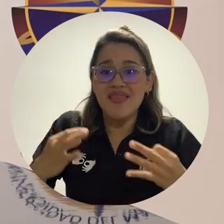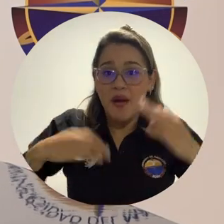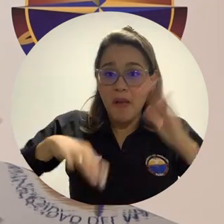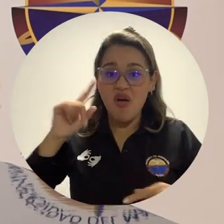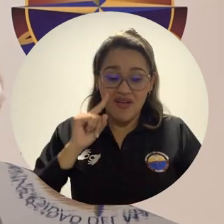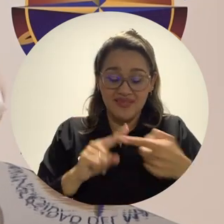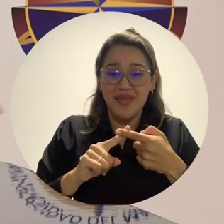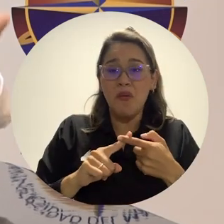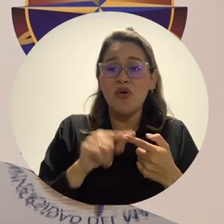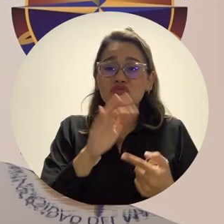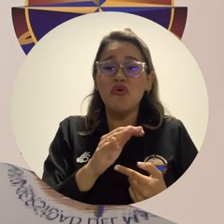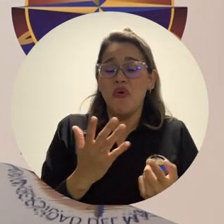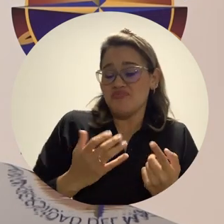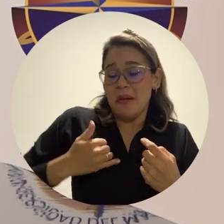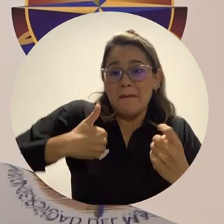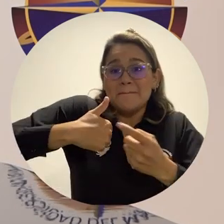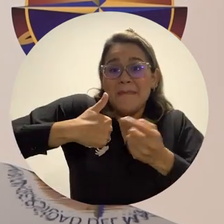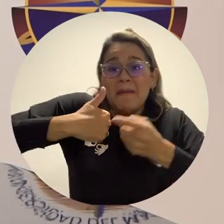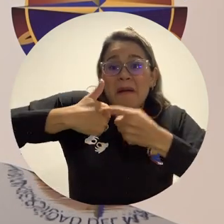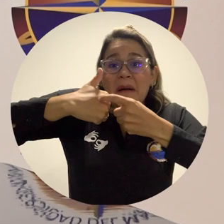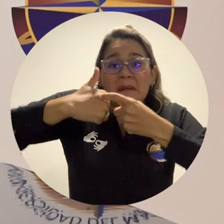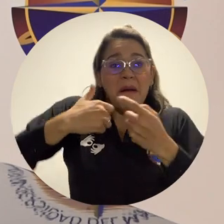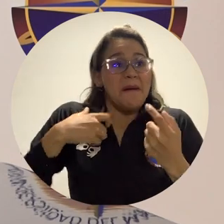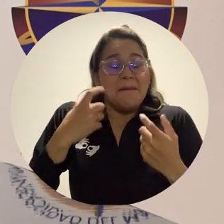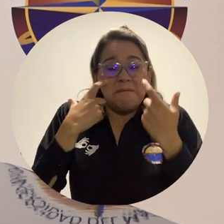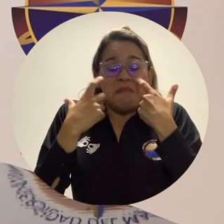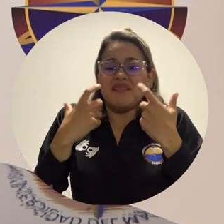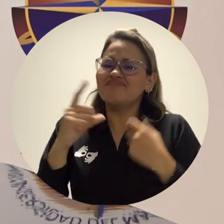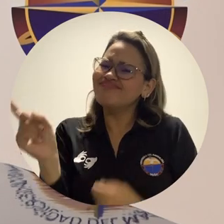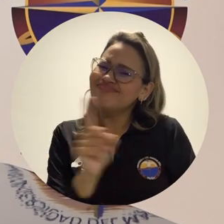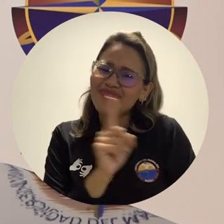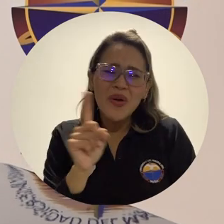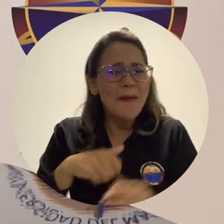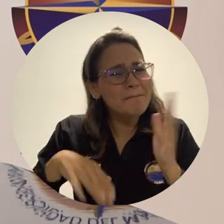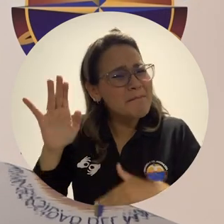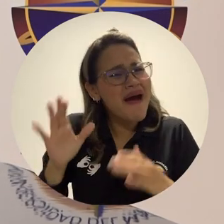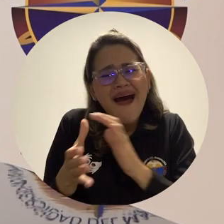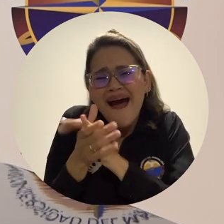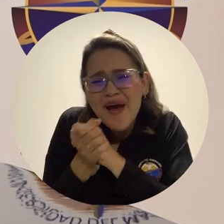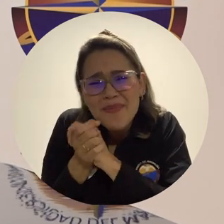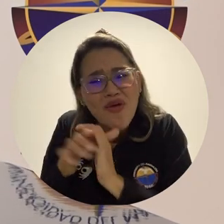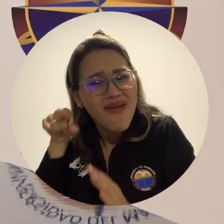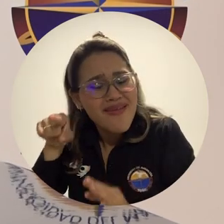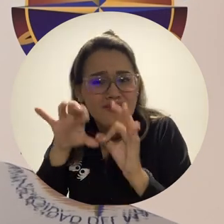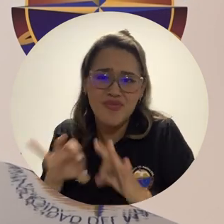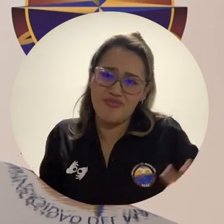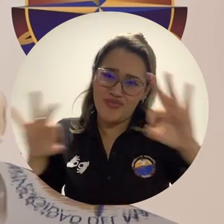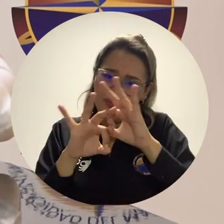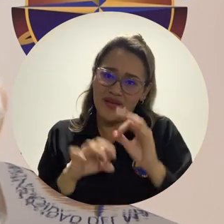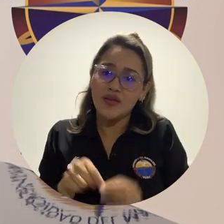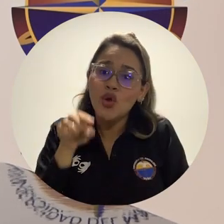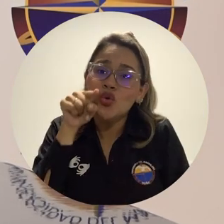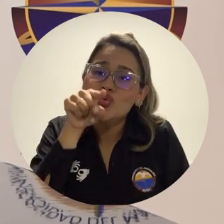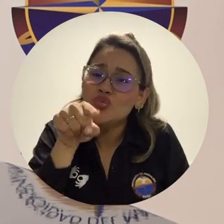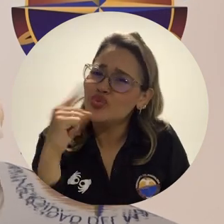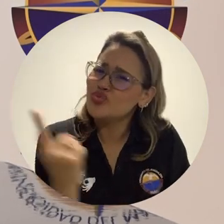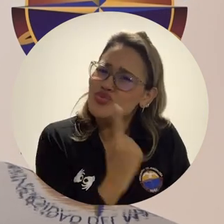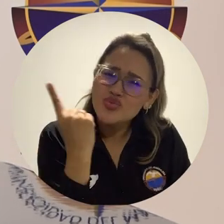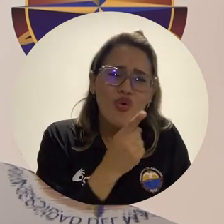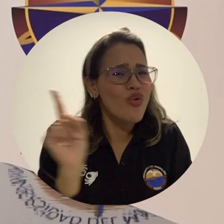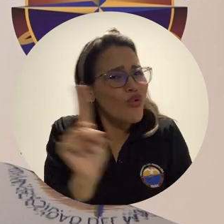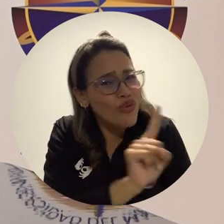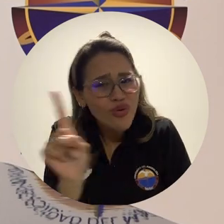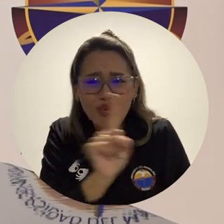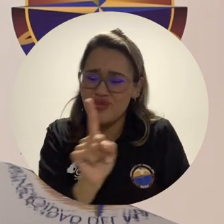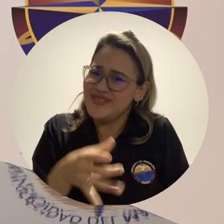verdad, no solamente seguidores en redes sociales. No estás solo en tu familia, en las parroquias, en las universidades,